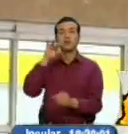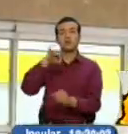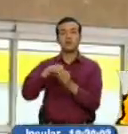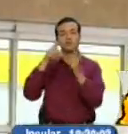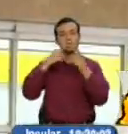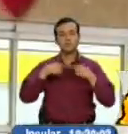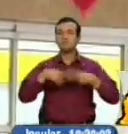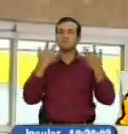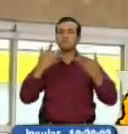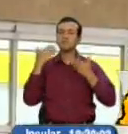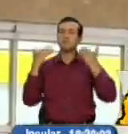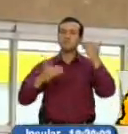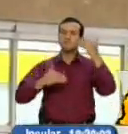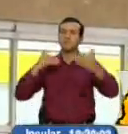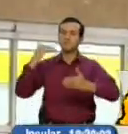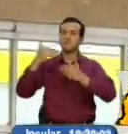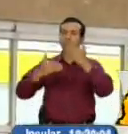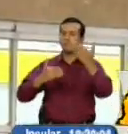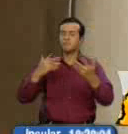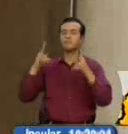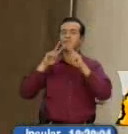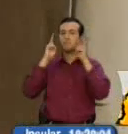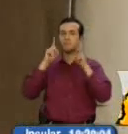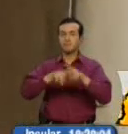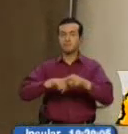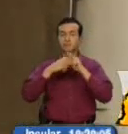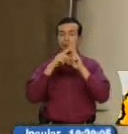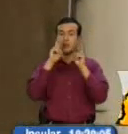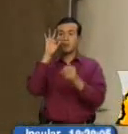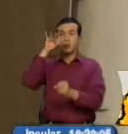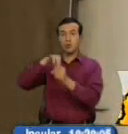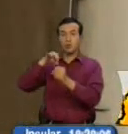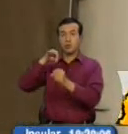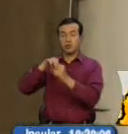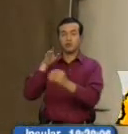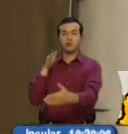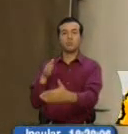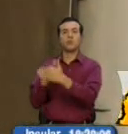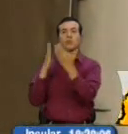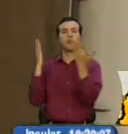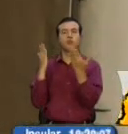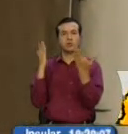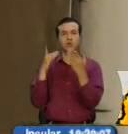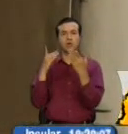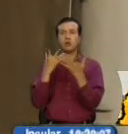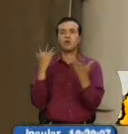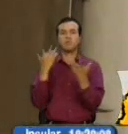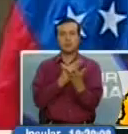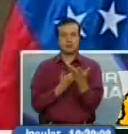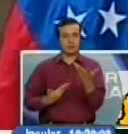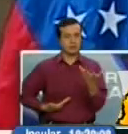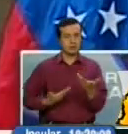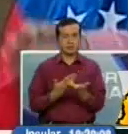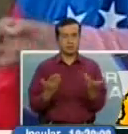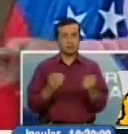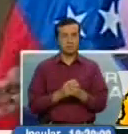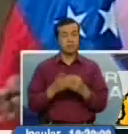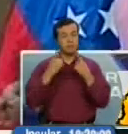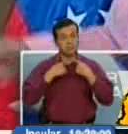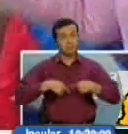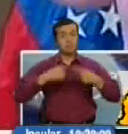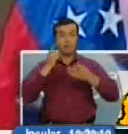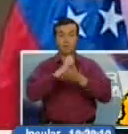dio a conocer los pasos y tiempos a seguir para la activación del referendo revocatorio que promueve la oposición venezolana. Además, indicó